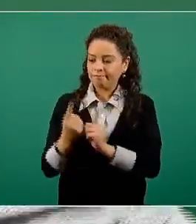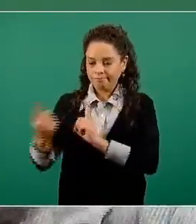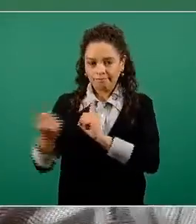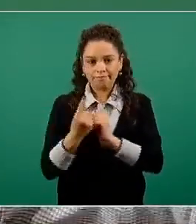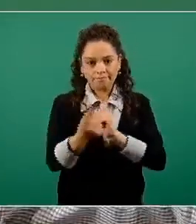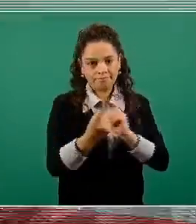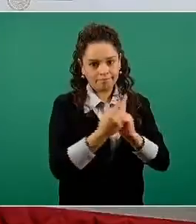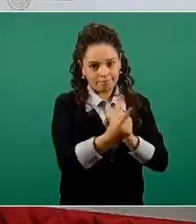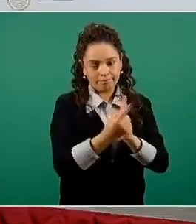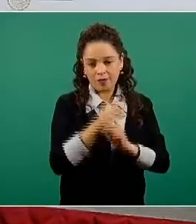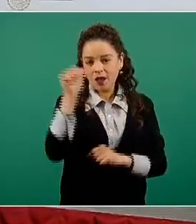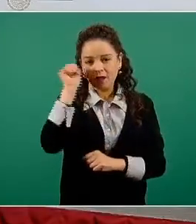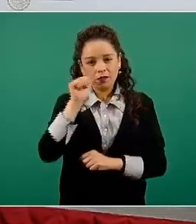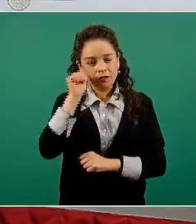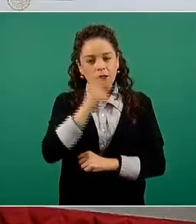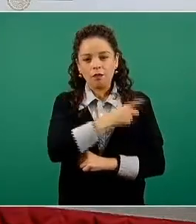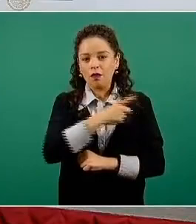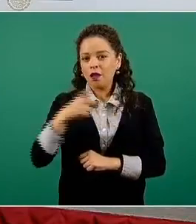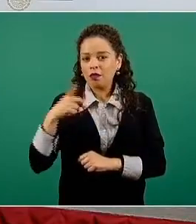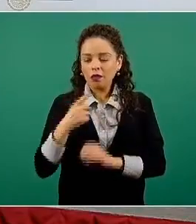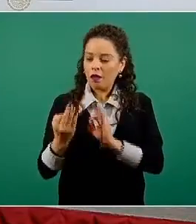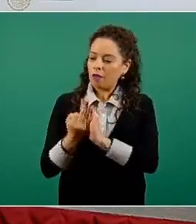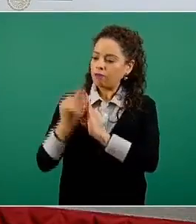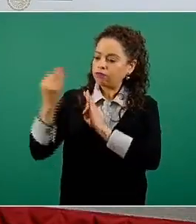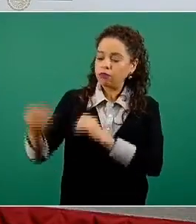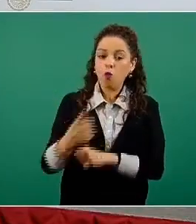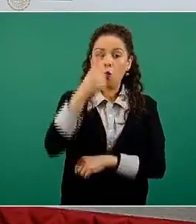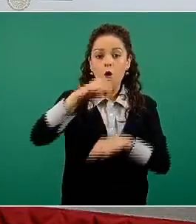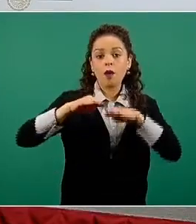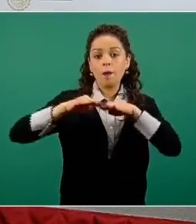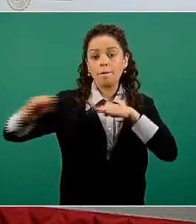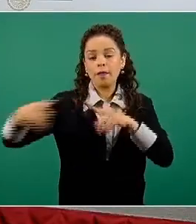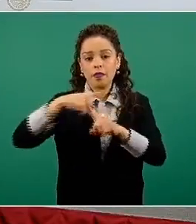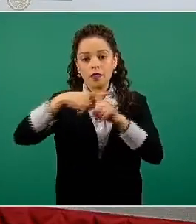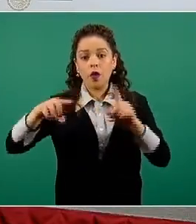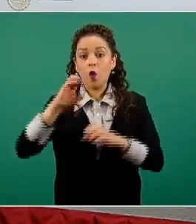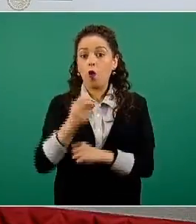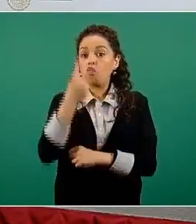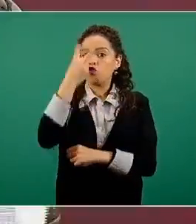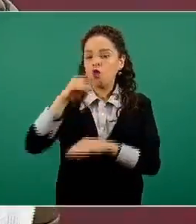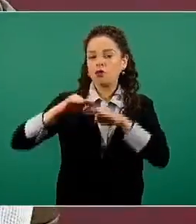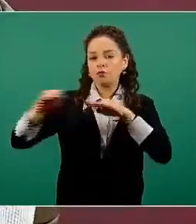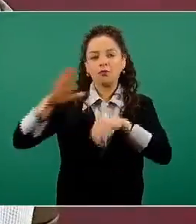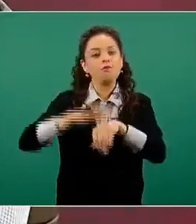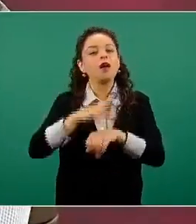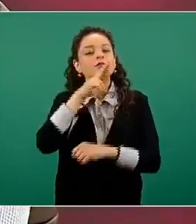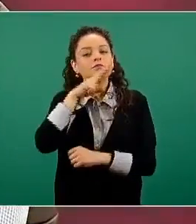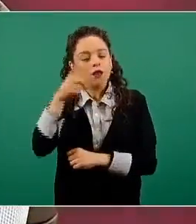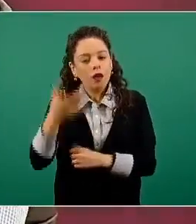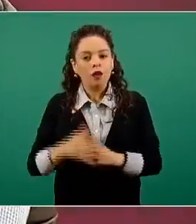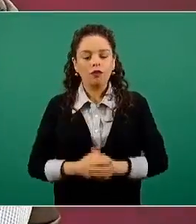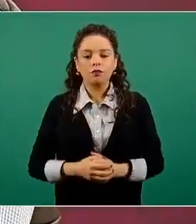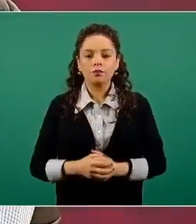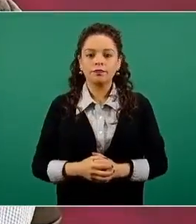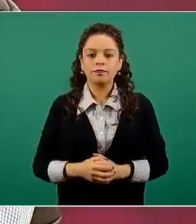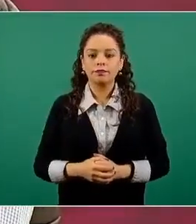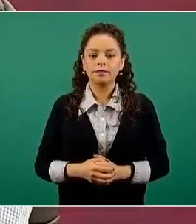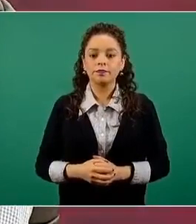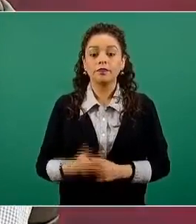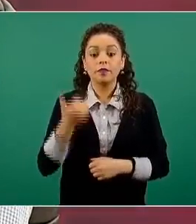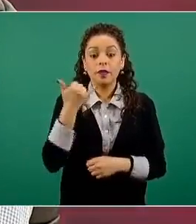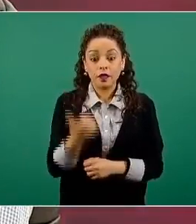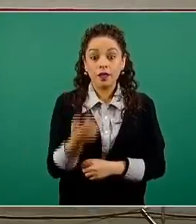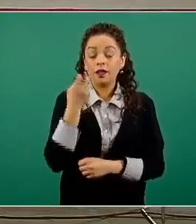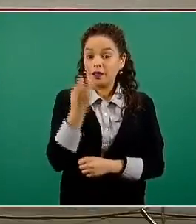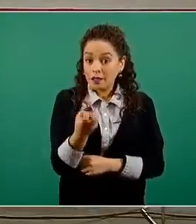mantenernos siempre al menos 1,5 metros, idealmente 2 metros de distancia de cualquier otra persona, y obviamente